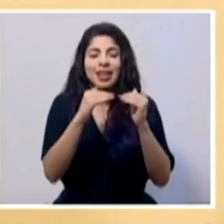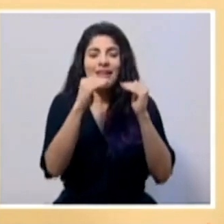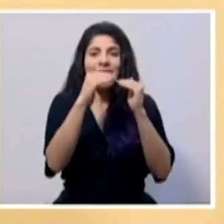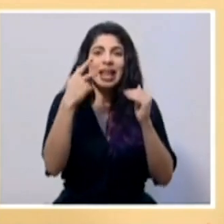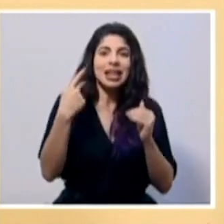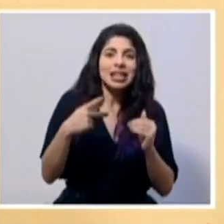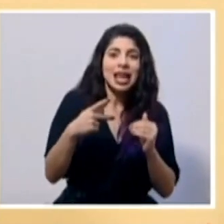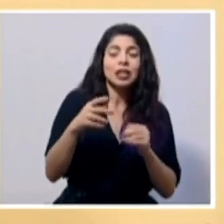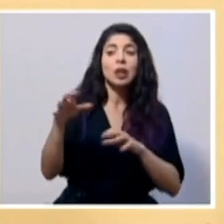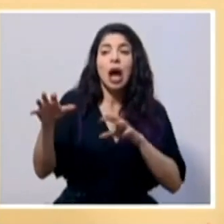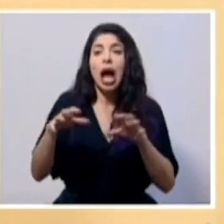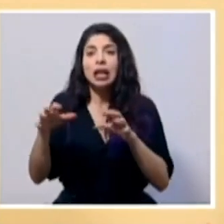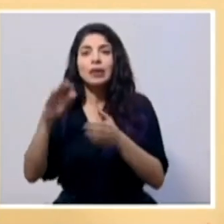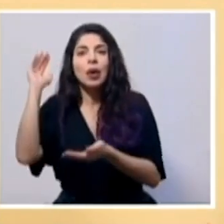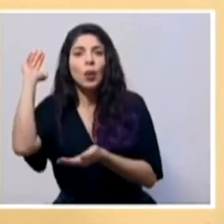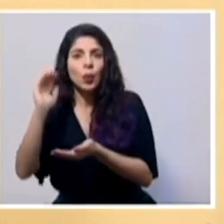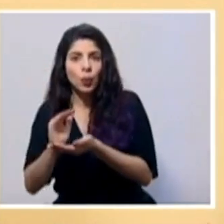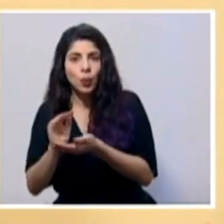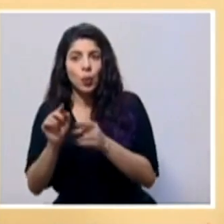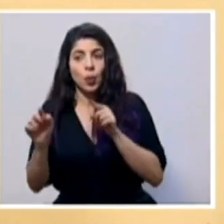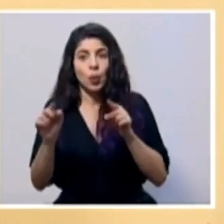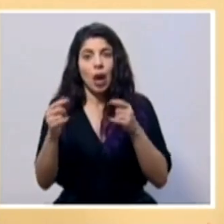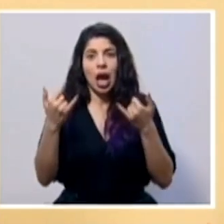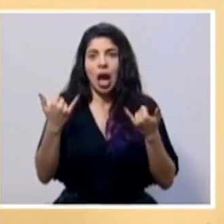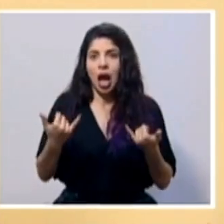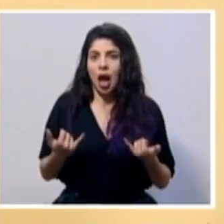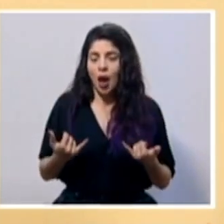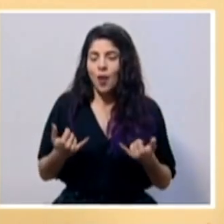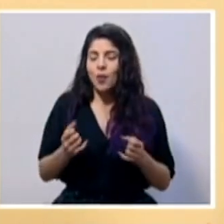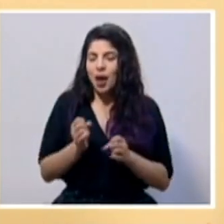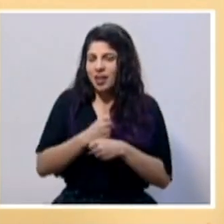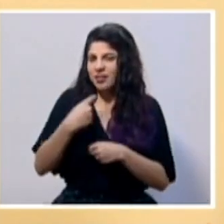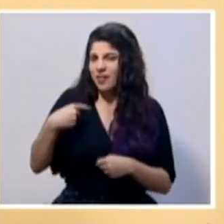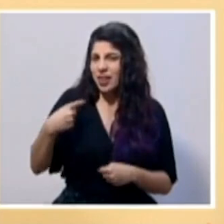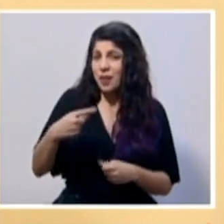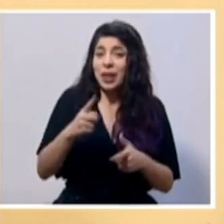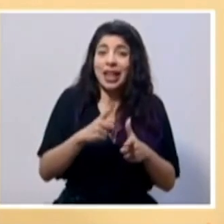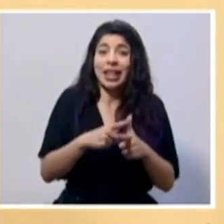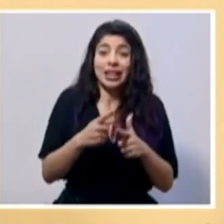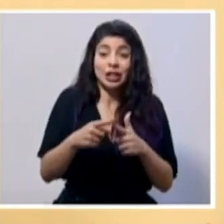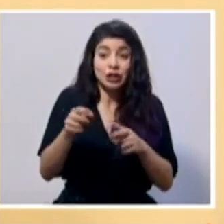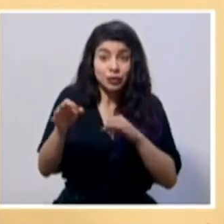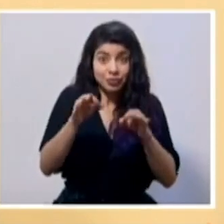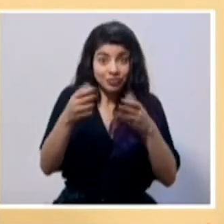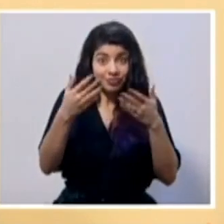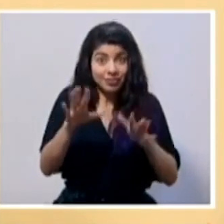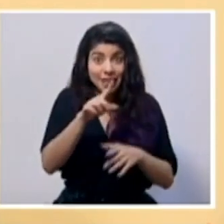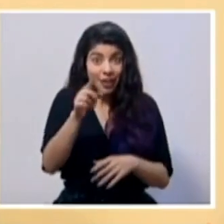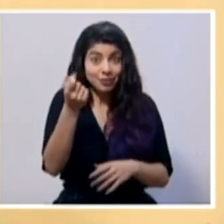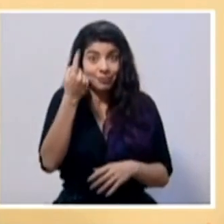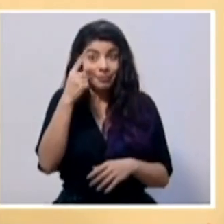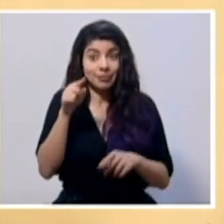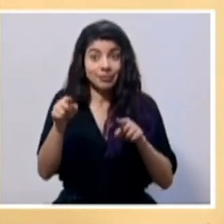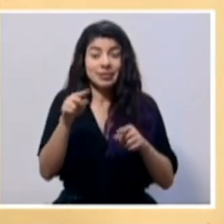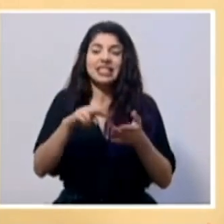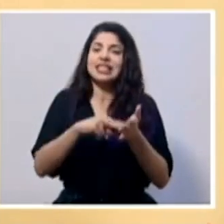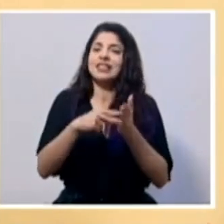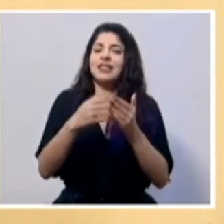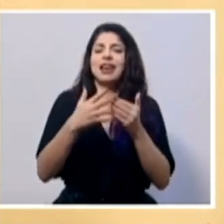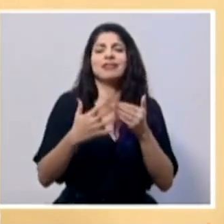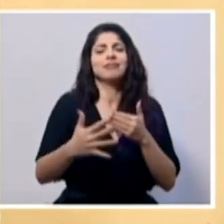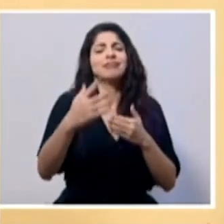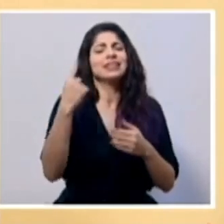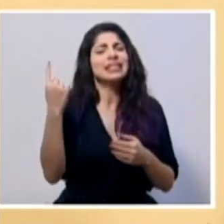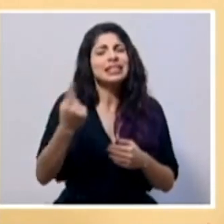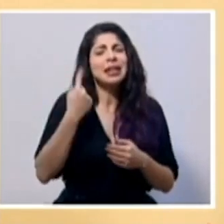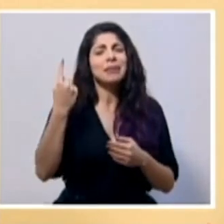de las diferentes actividades que también se están haciendo constantemente. Entonces, dicho esto también, pues en todo momento estamos analizando